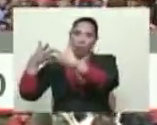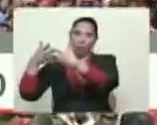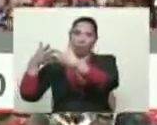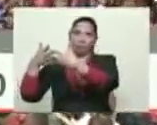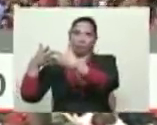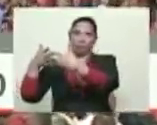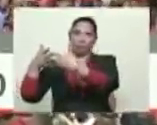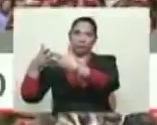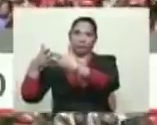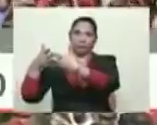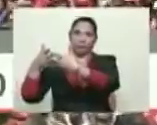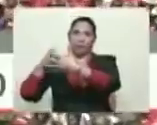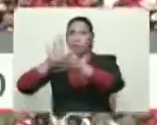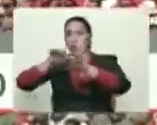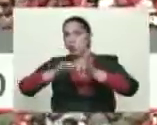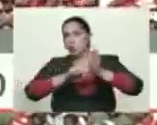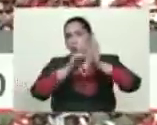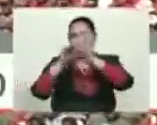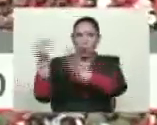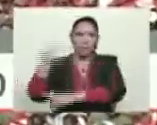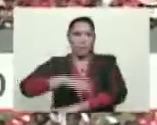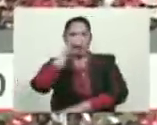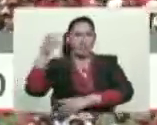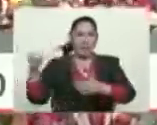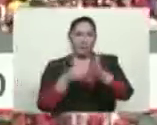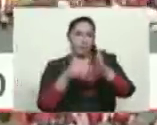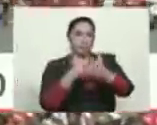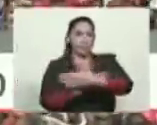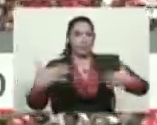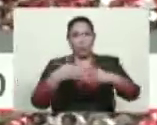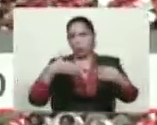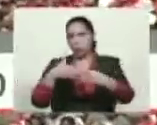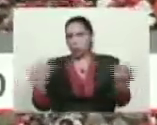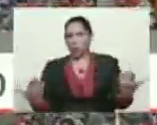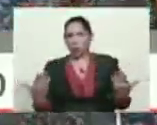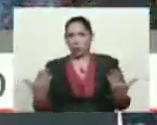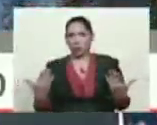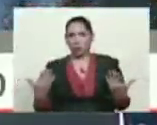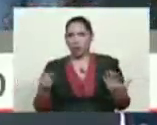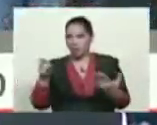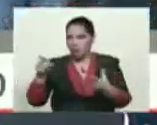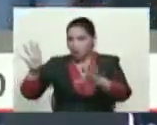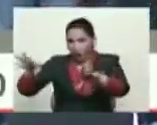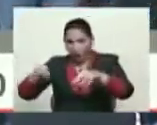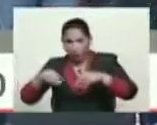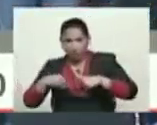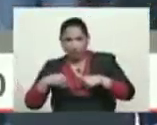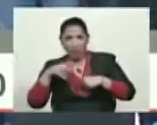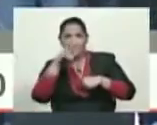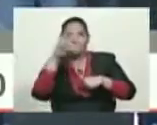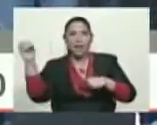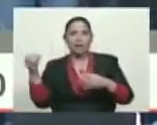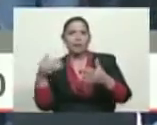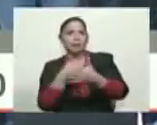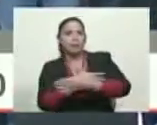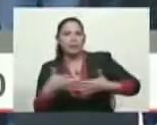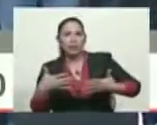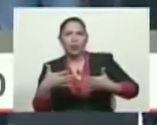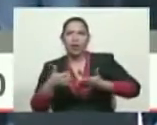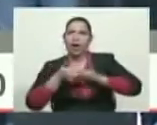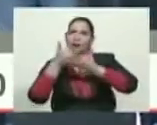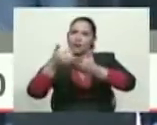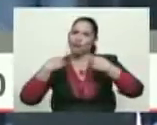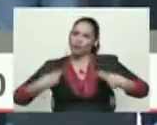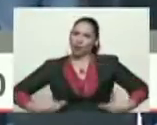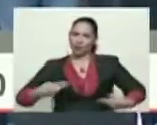nos roba más de 20 mil millones de dólares y nos va, y ellos aceptan 20 millones para ayuda